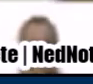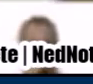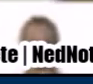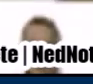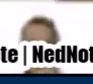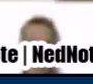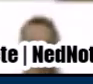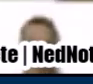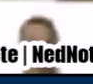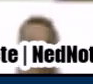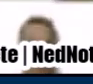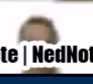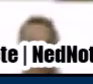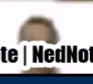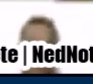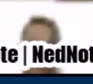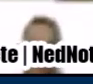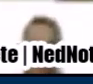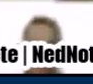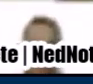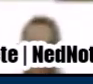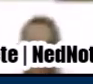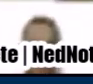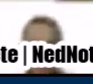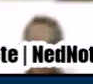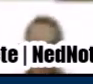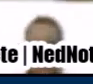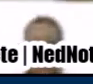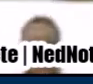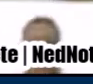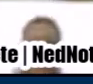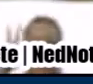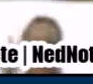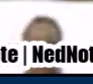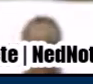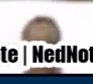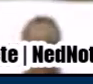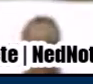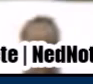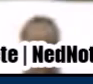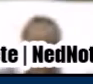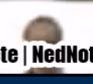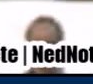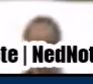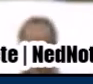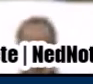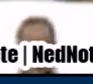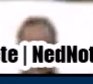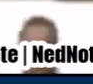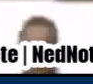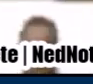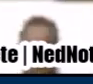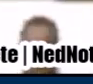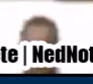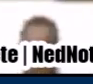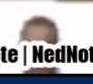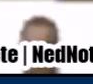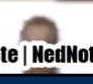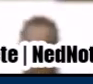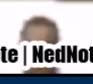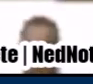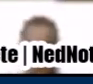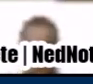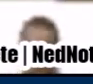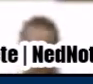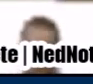empleados públicos, sueldos de hambre y de miseria, por cierto. Pero eso es otro tema de discusión. Y es evidente el secuestro institucional que vive Venezuela. Aquí